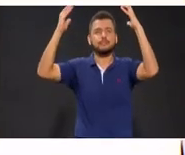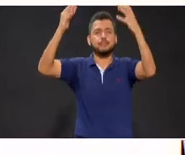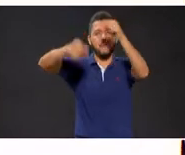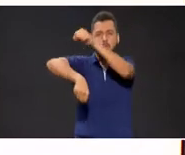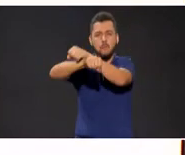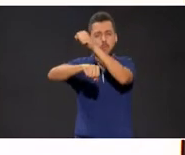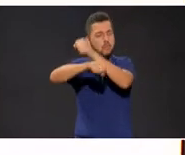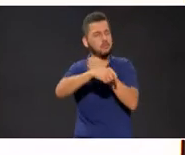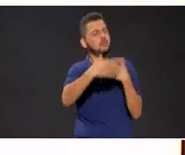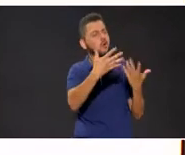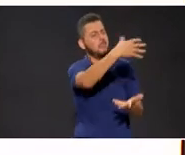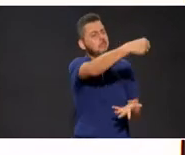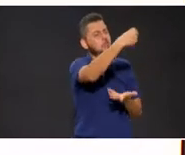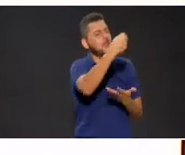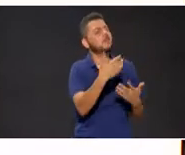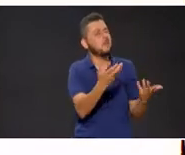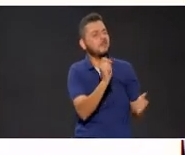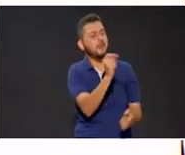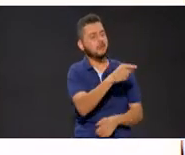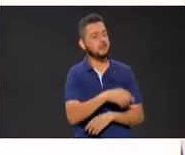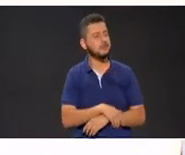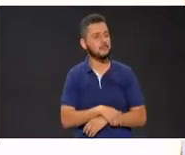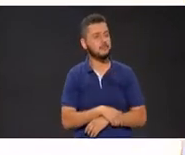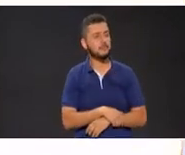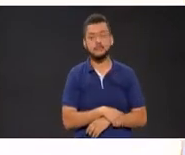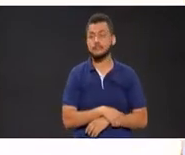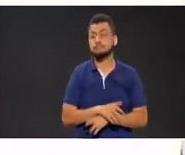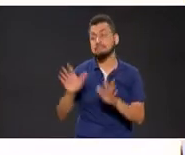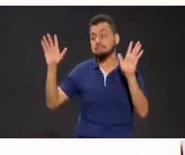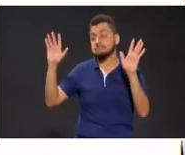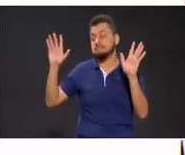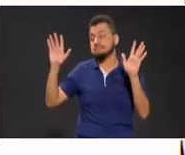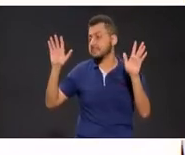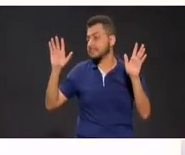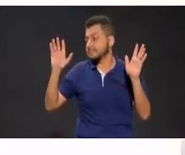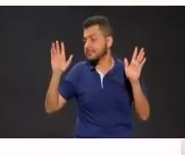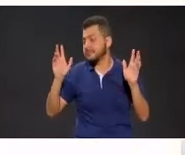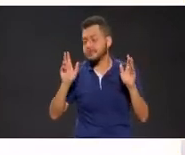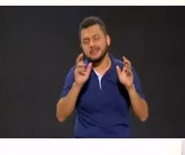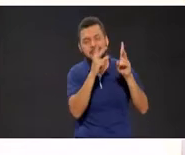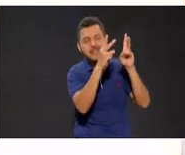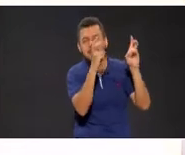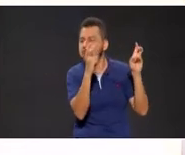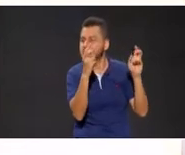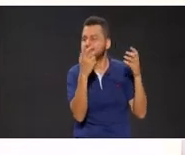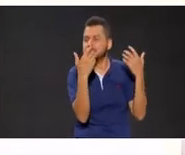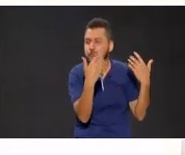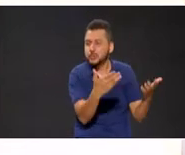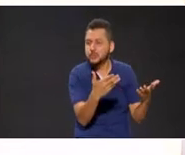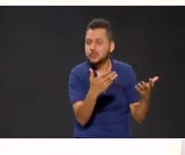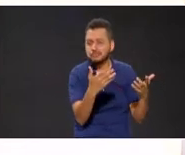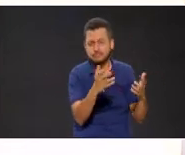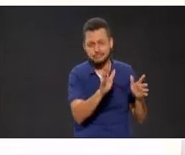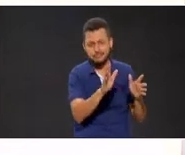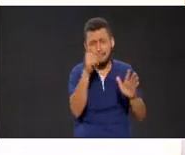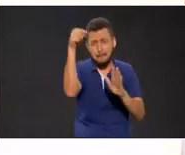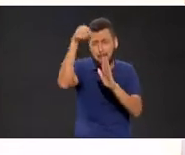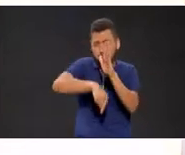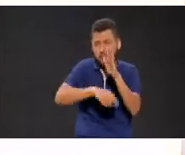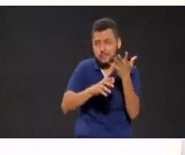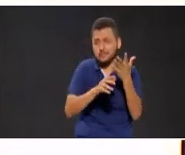materia espacio público en la ciudad bueno hay muchas cosas con ese tema vea mire el tema es sencillo el